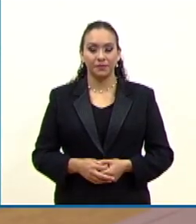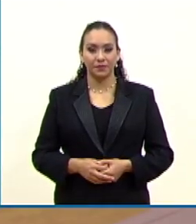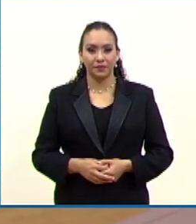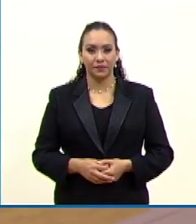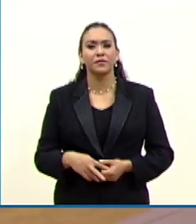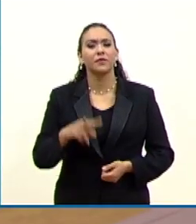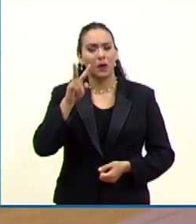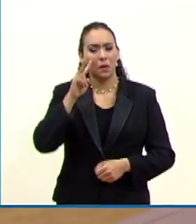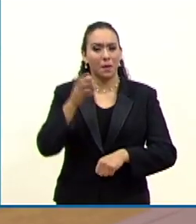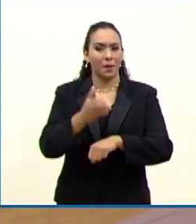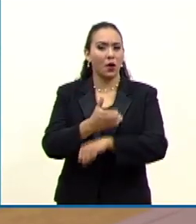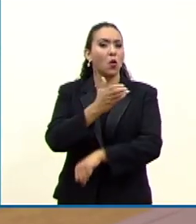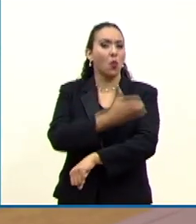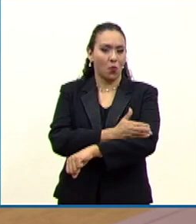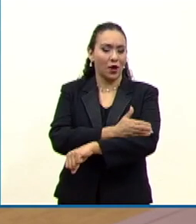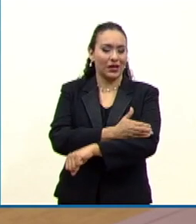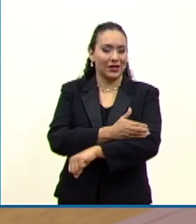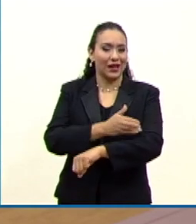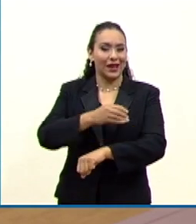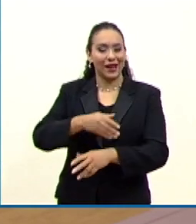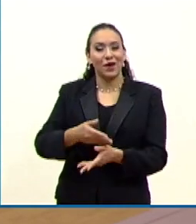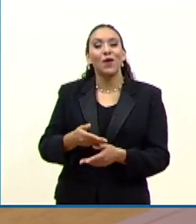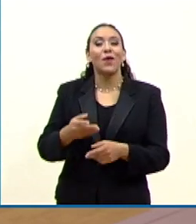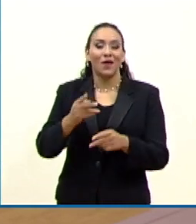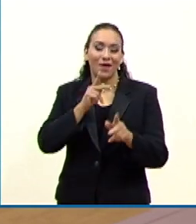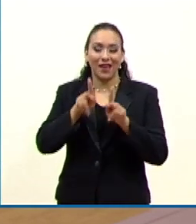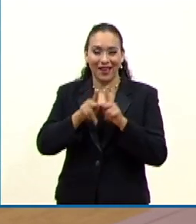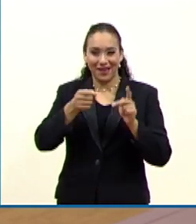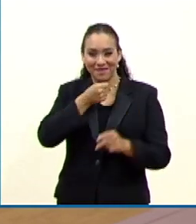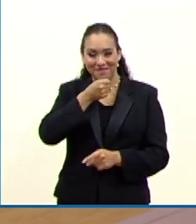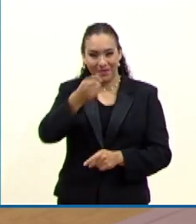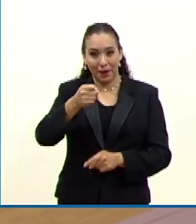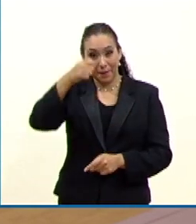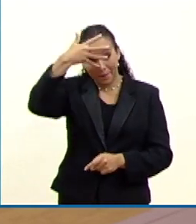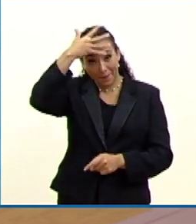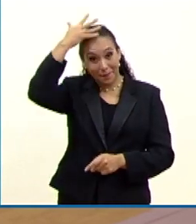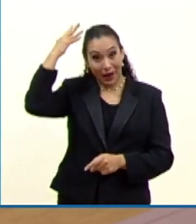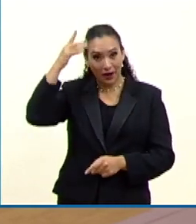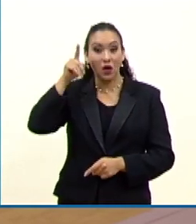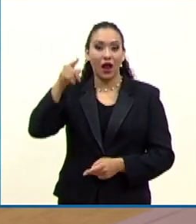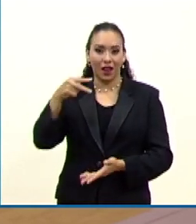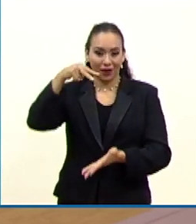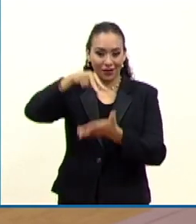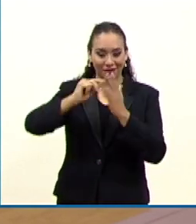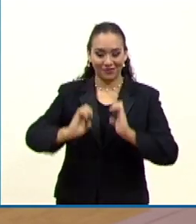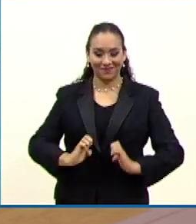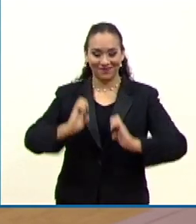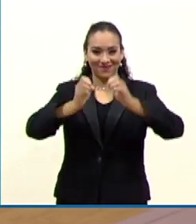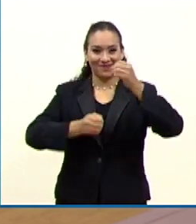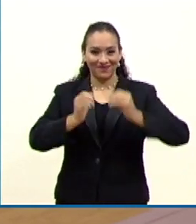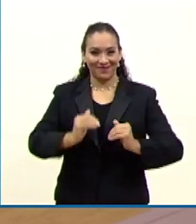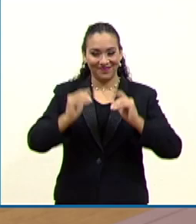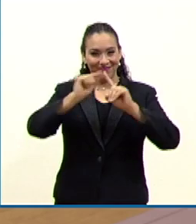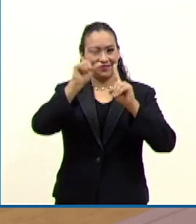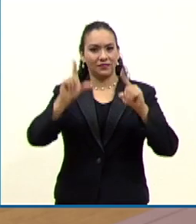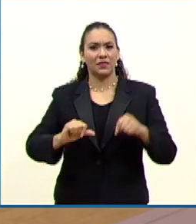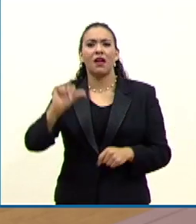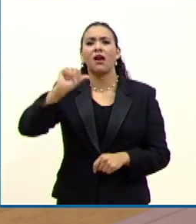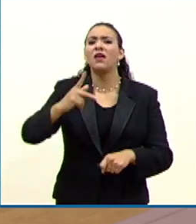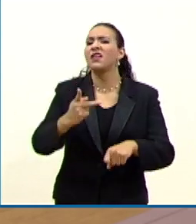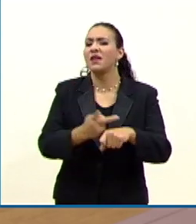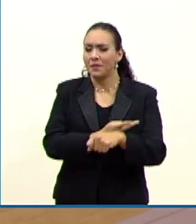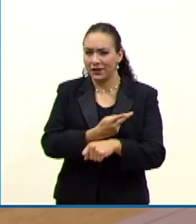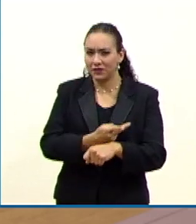Nos enlazamos al edificio sede de la Suprema Corte con mi compañero Mario López Peña, quien nos tiene la información de lo que aconteció